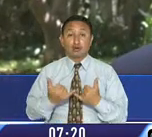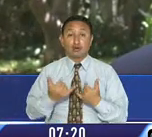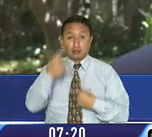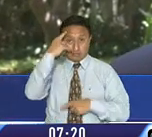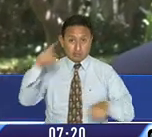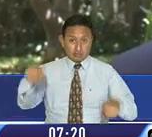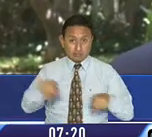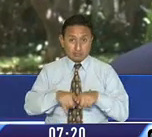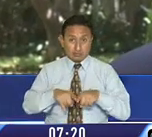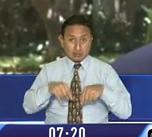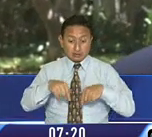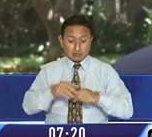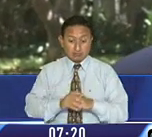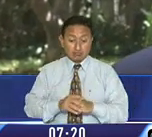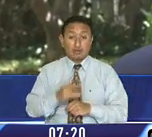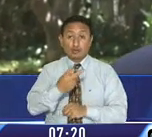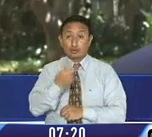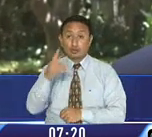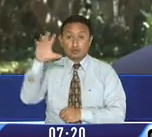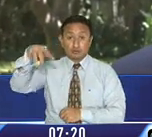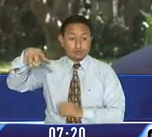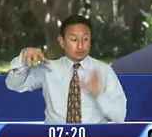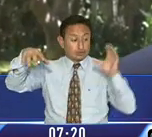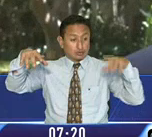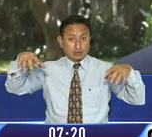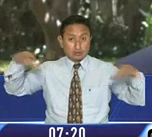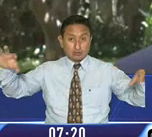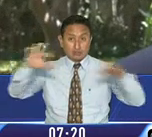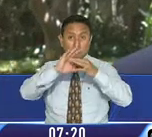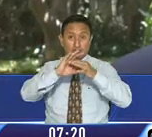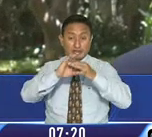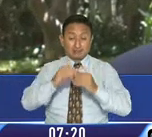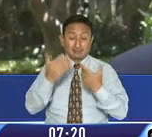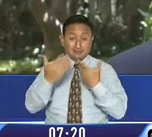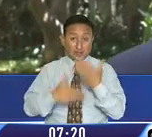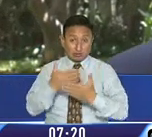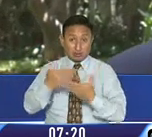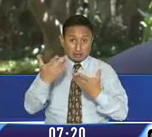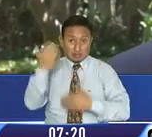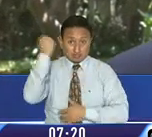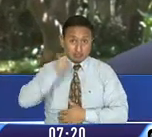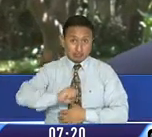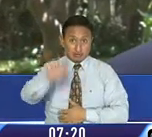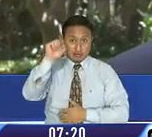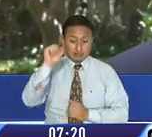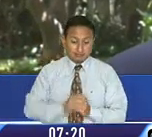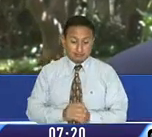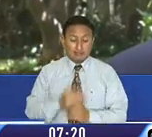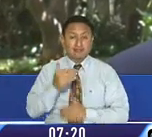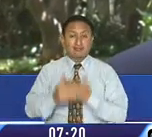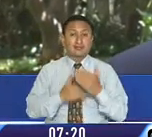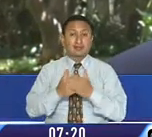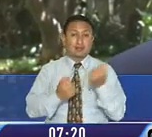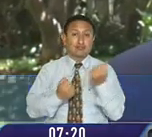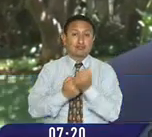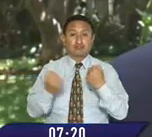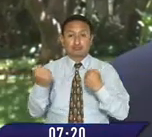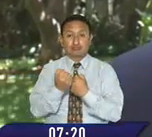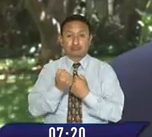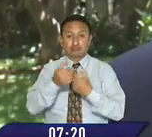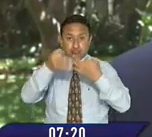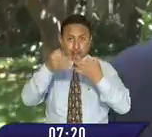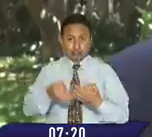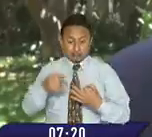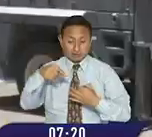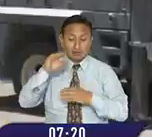a tener una relación Estado-Estado para que después de este viaje se consolide toda la cooperación de defensa de Israel en